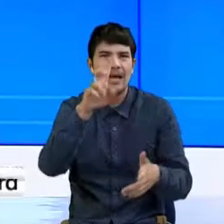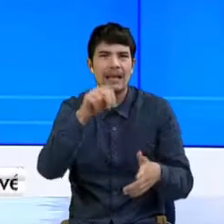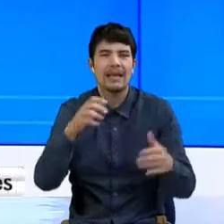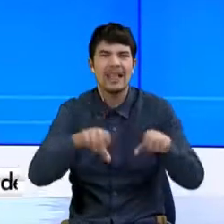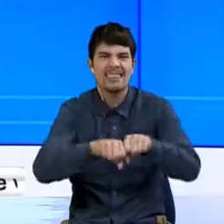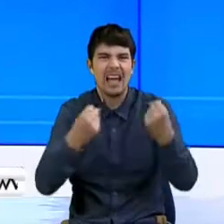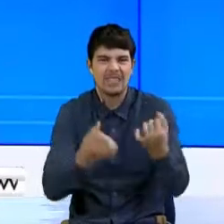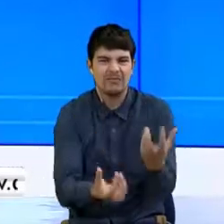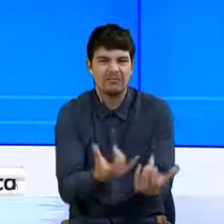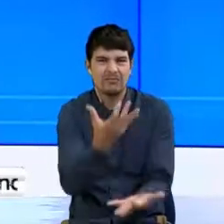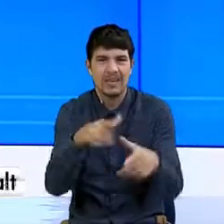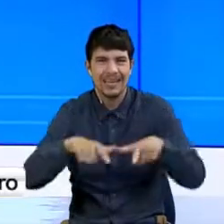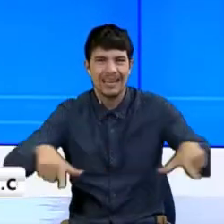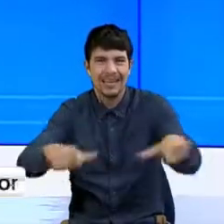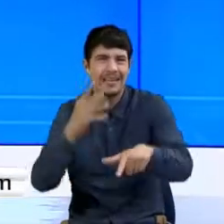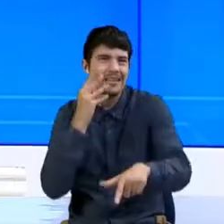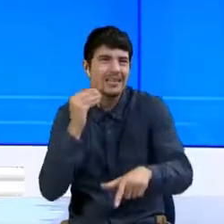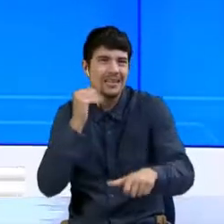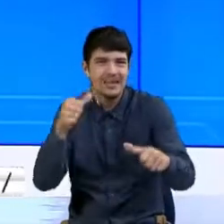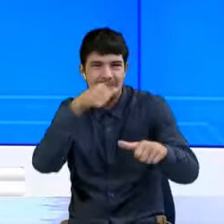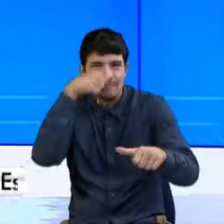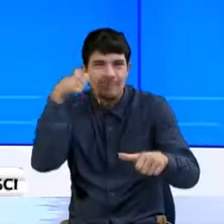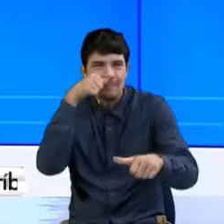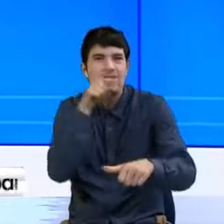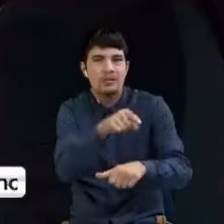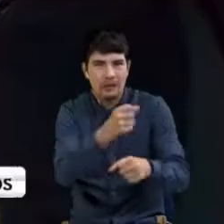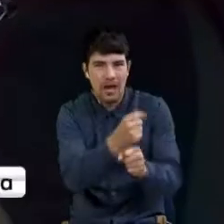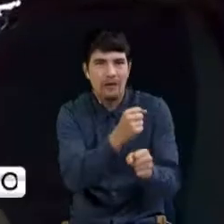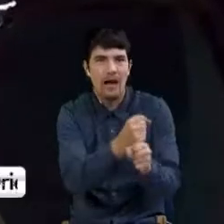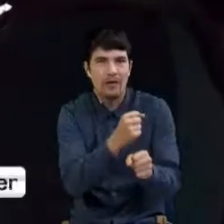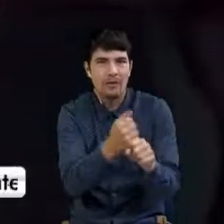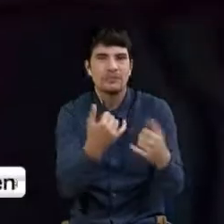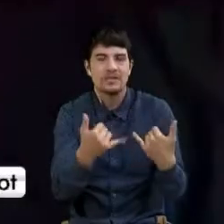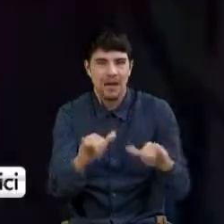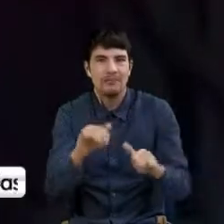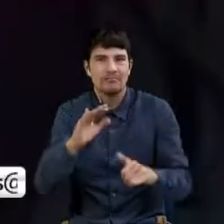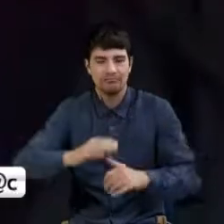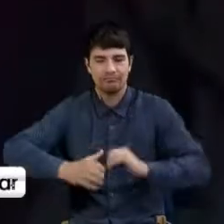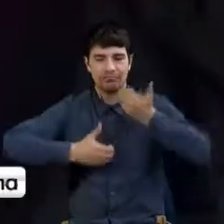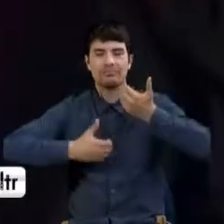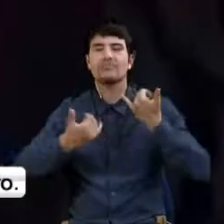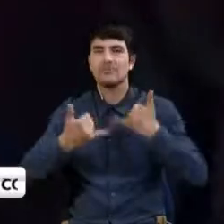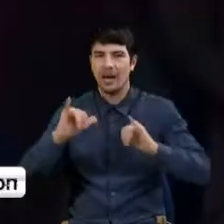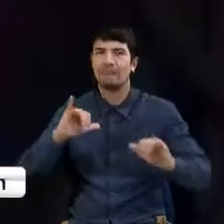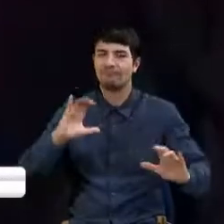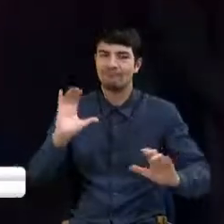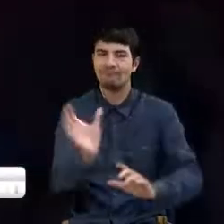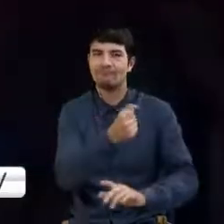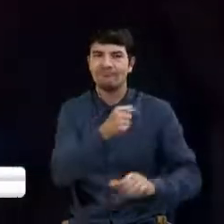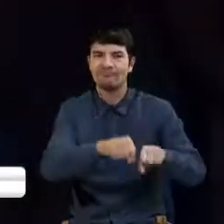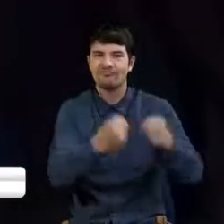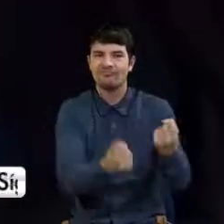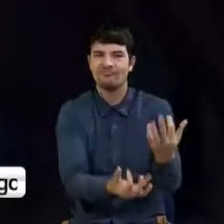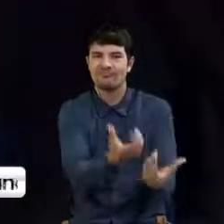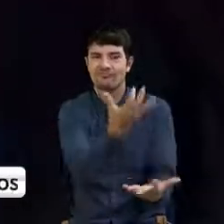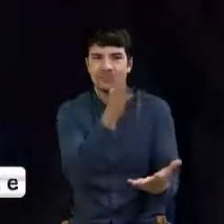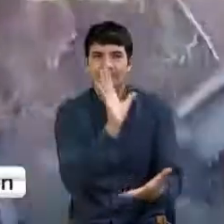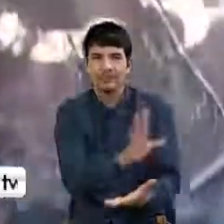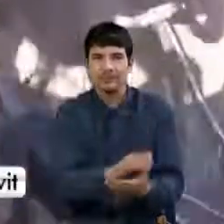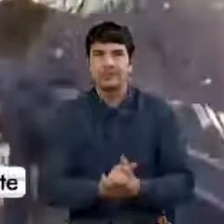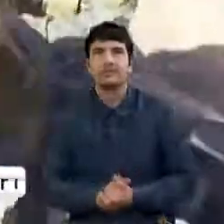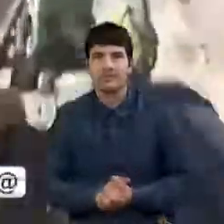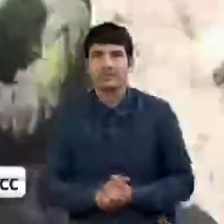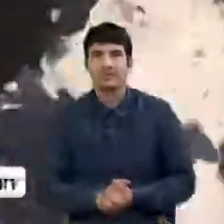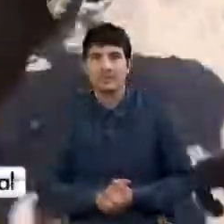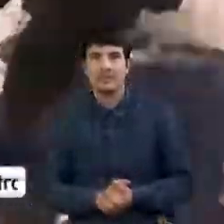laboratorios de cocaína que operaban en esa región la compañía antinarcóticos de la región 5 de policía desplegó operaciones de